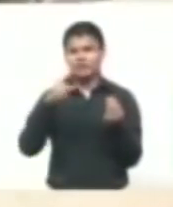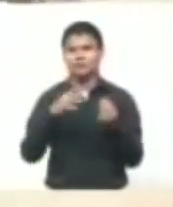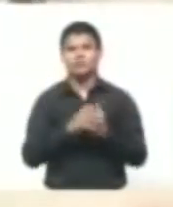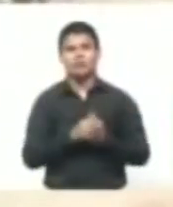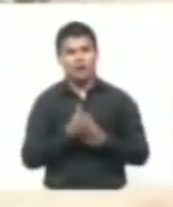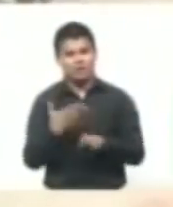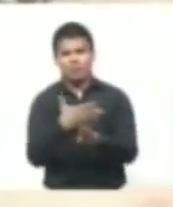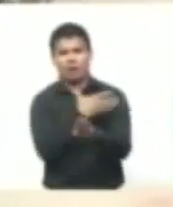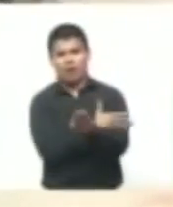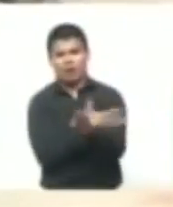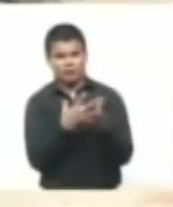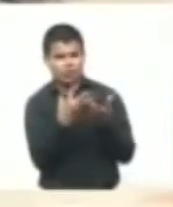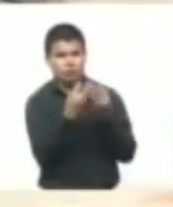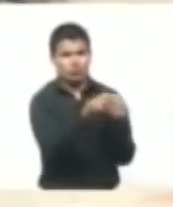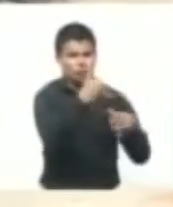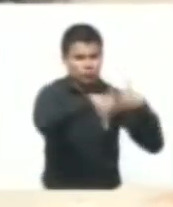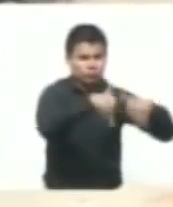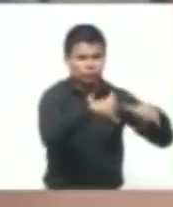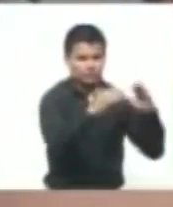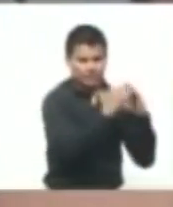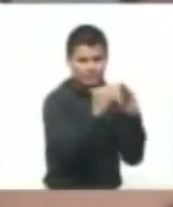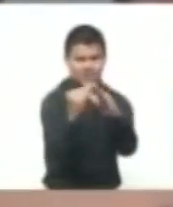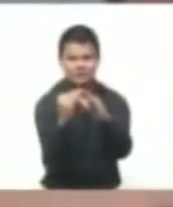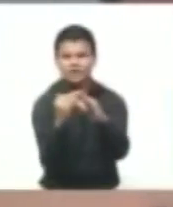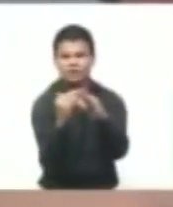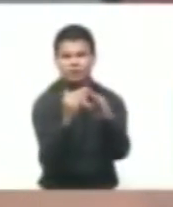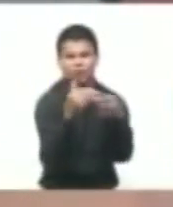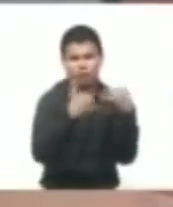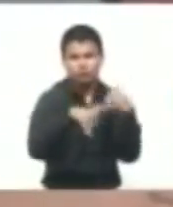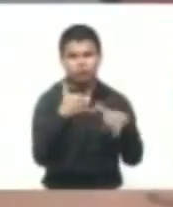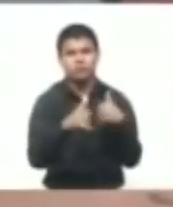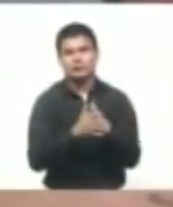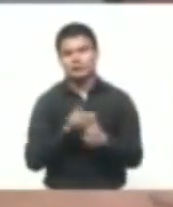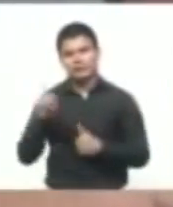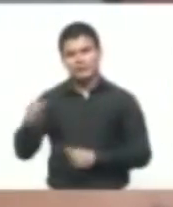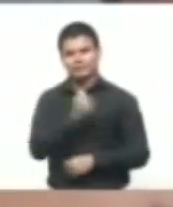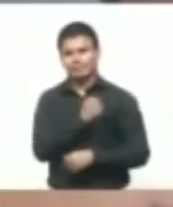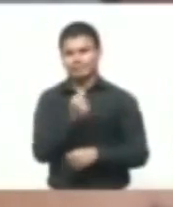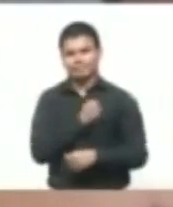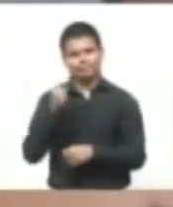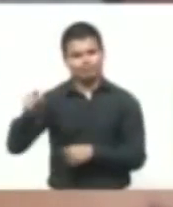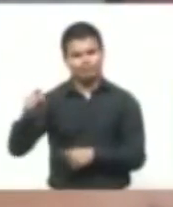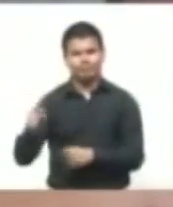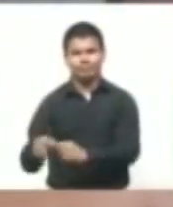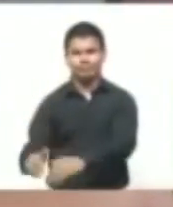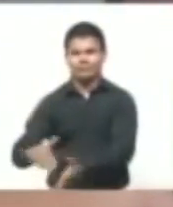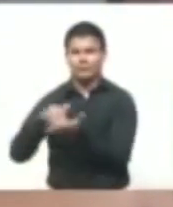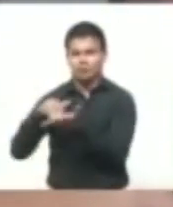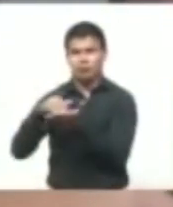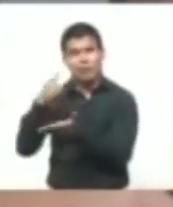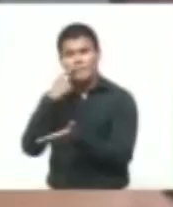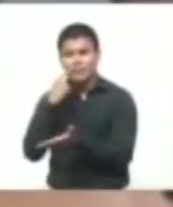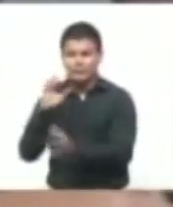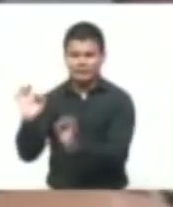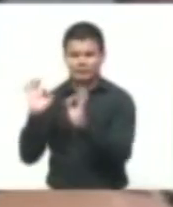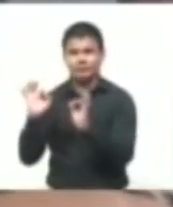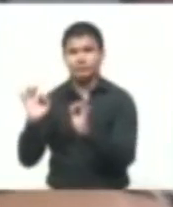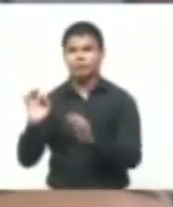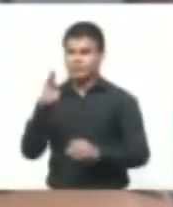había creado para integrarse con sus vecinos. Un patriota del barrio, guerrero, un buen padre, buen